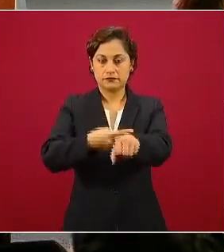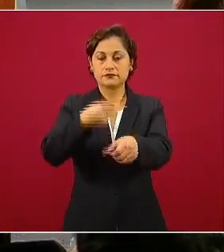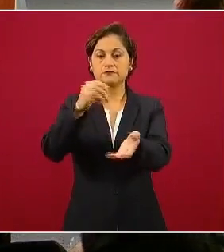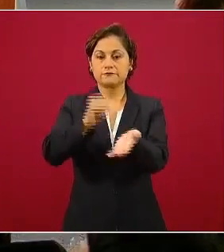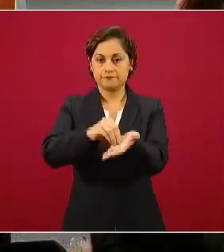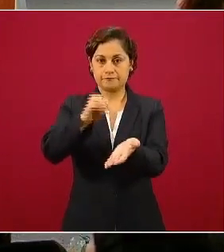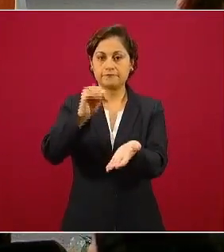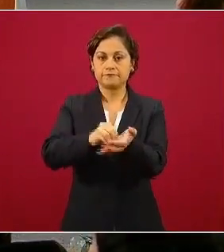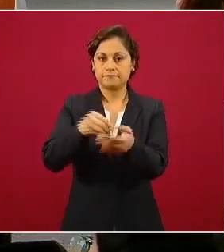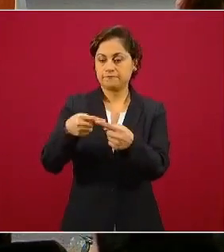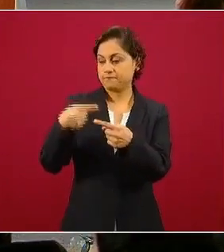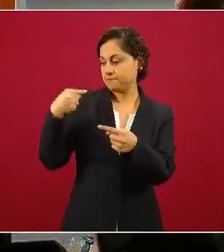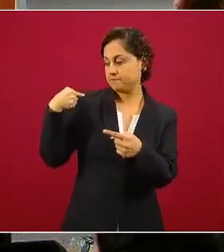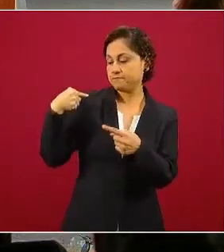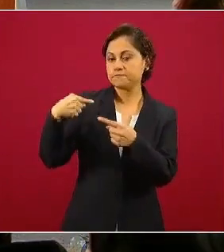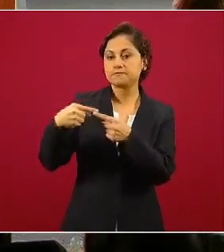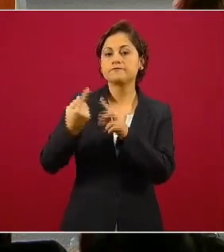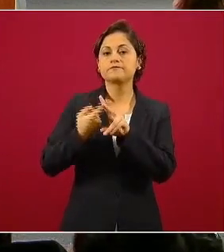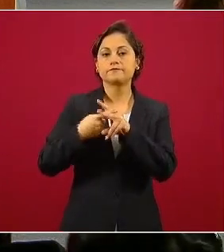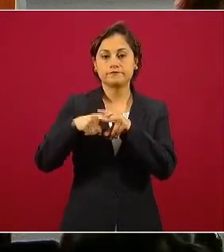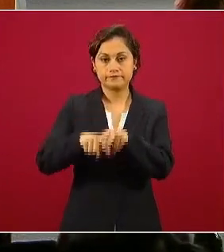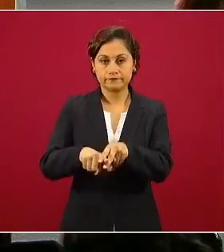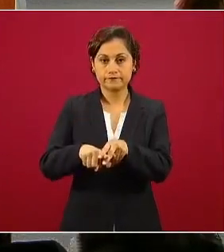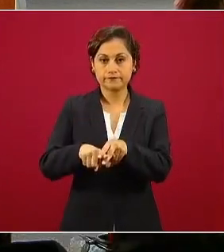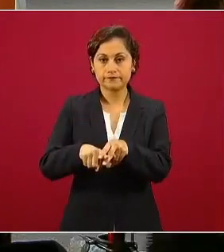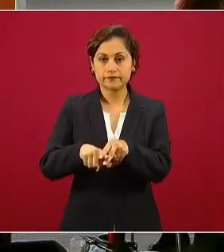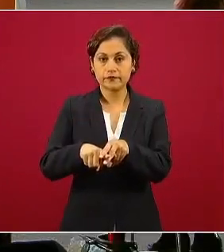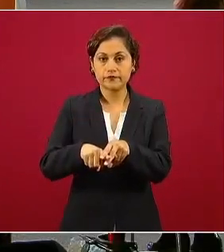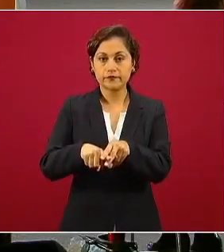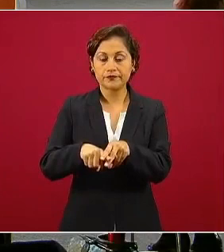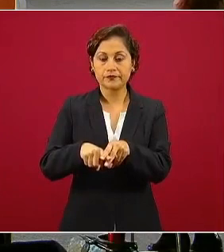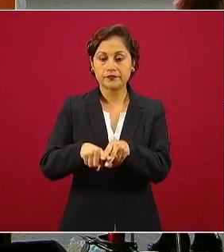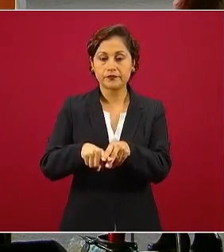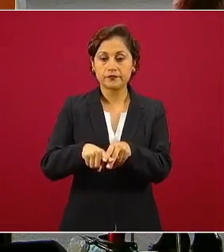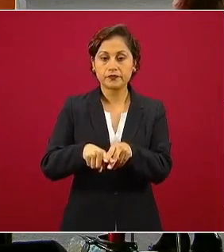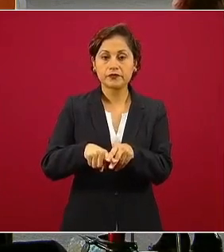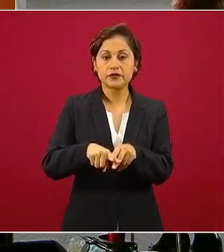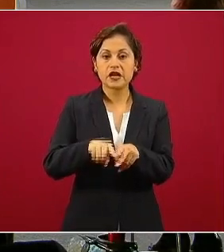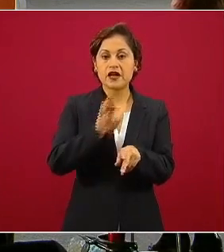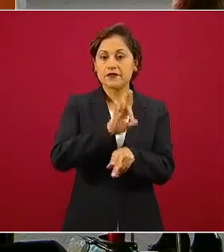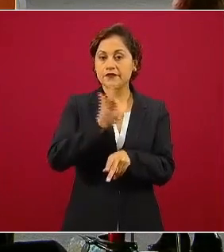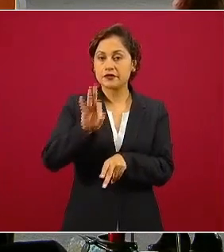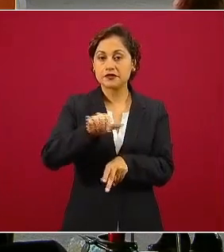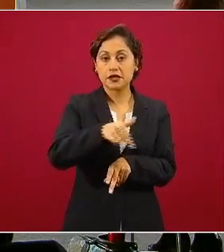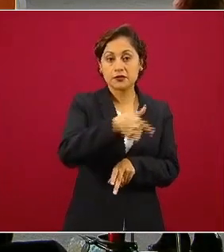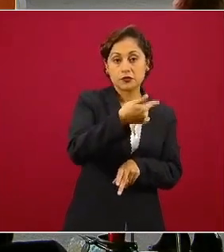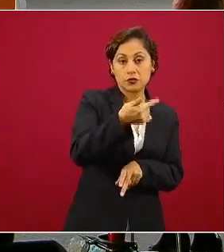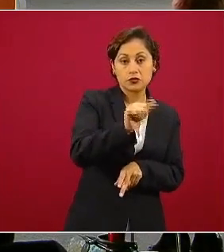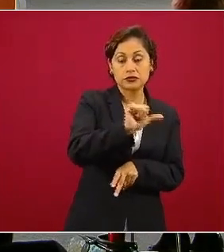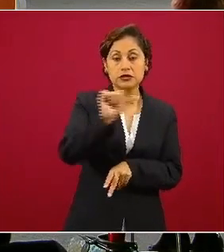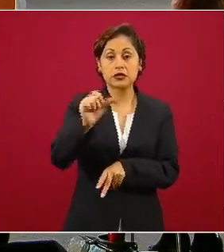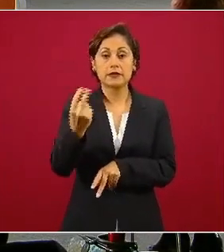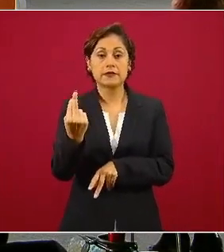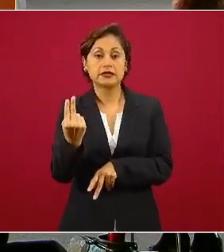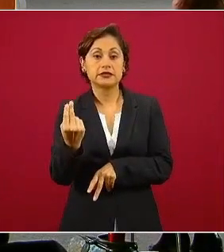de activos del 12 al 25 de